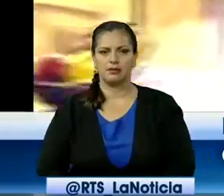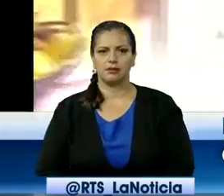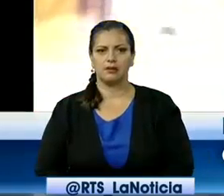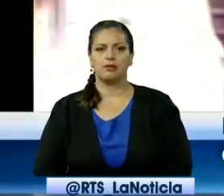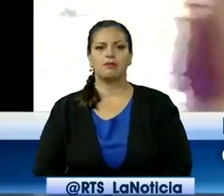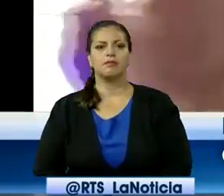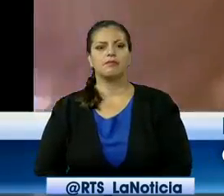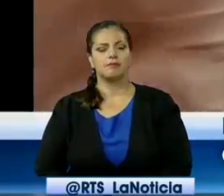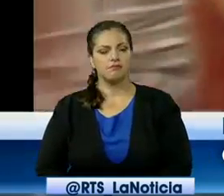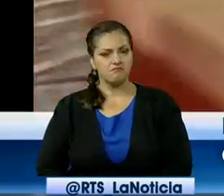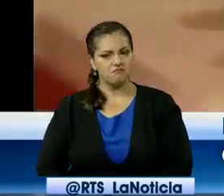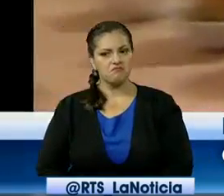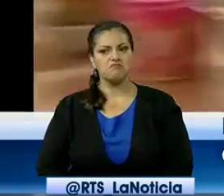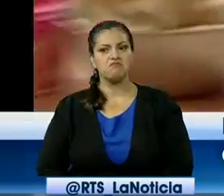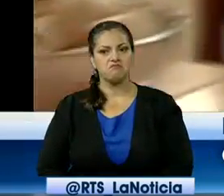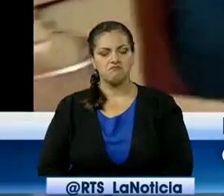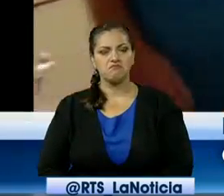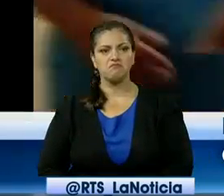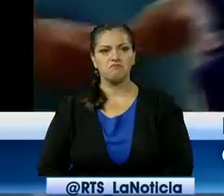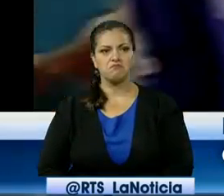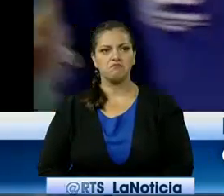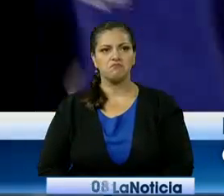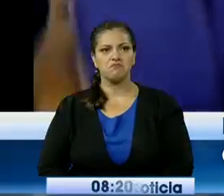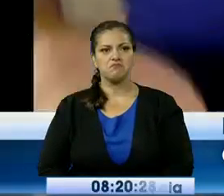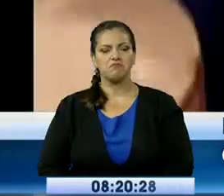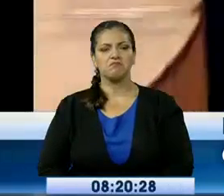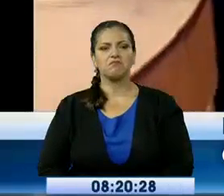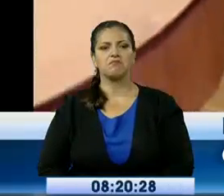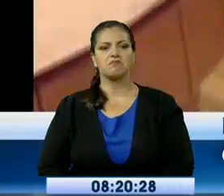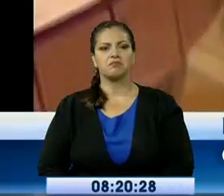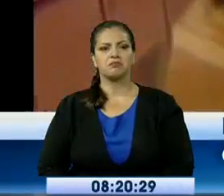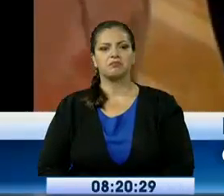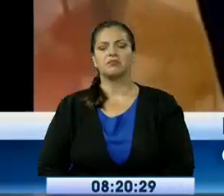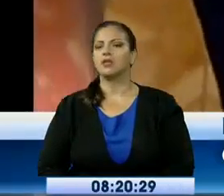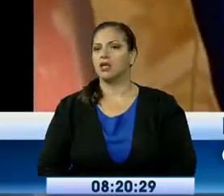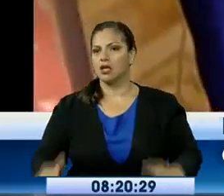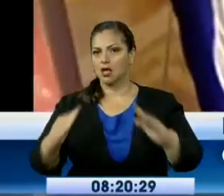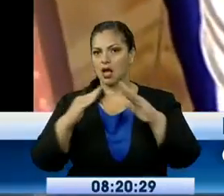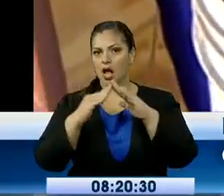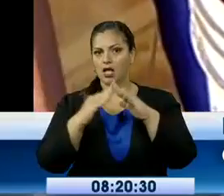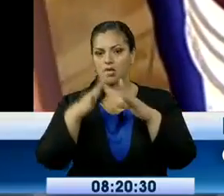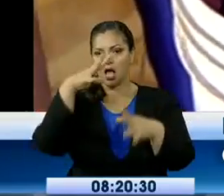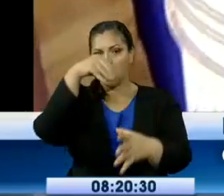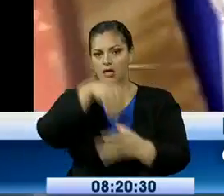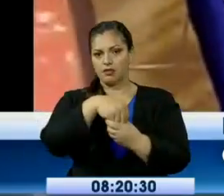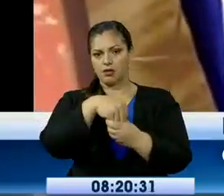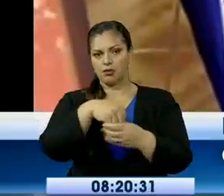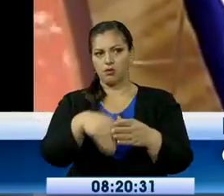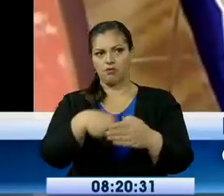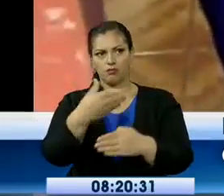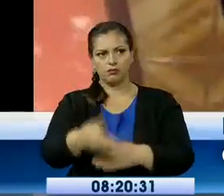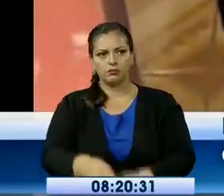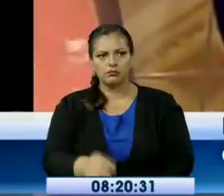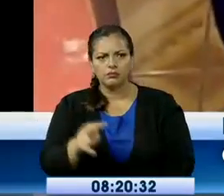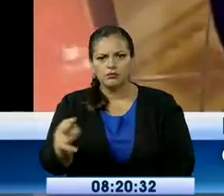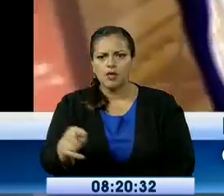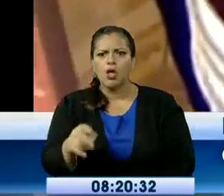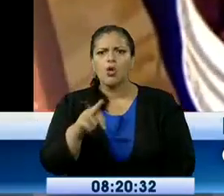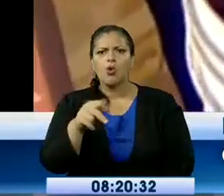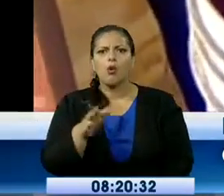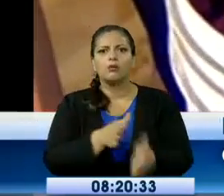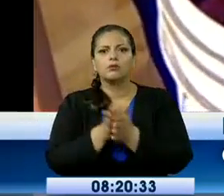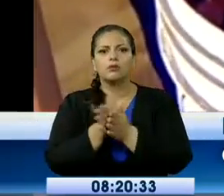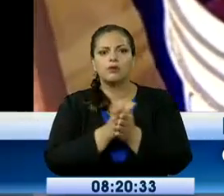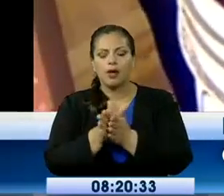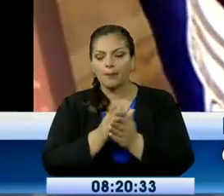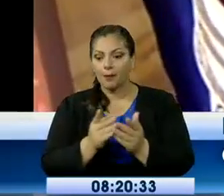del exterior, de interior y exterior, ¿no? Ahí tenemos de las dos. Para interiores... Ese que parece un chocolate y que se ve como apetitoso. Esto es para exteriores,